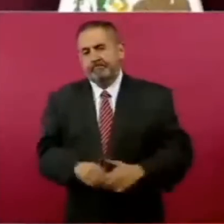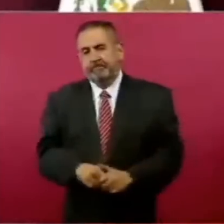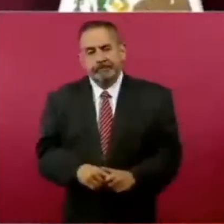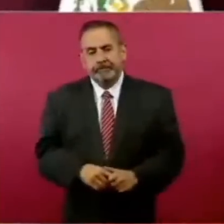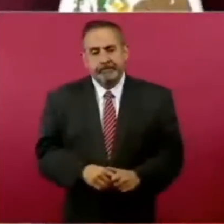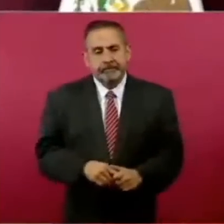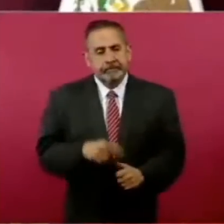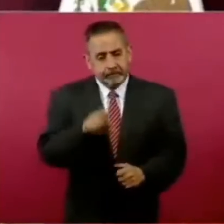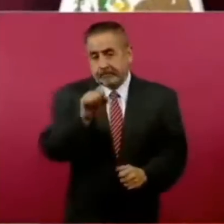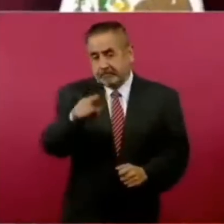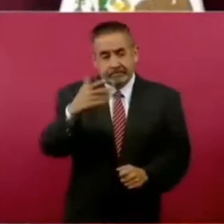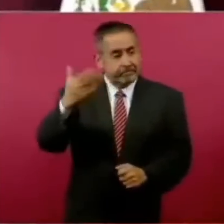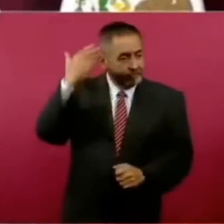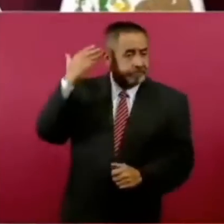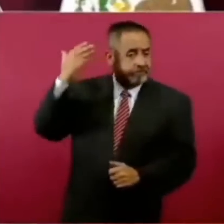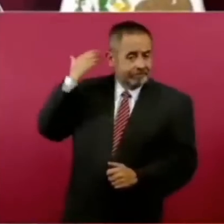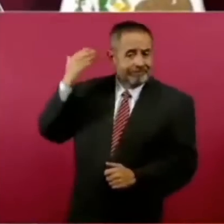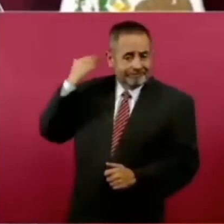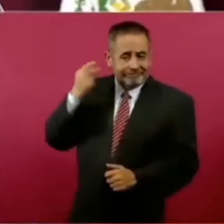Y así sucedía.